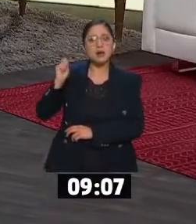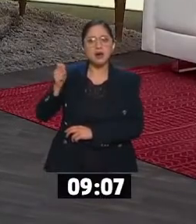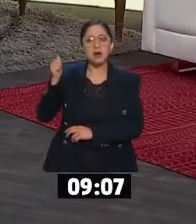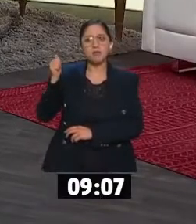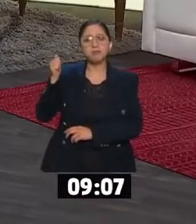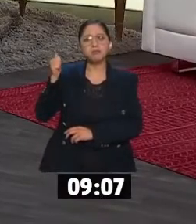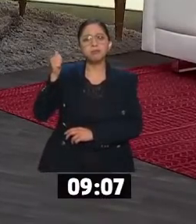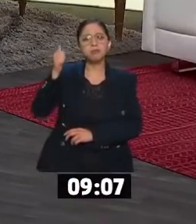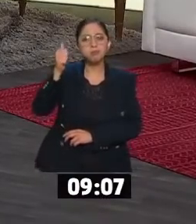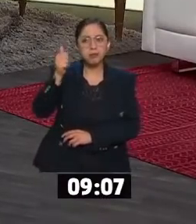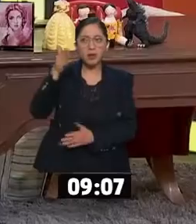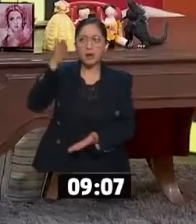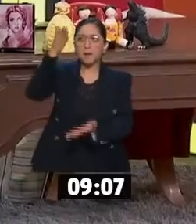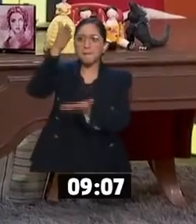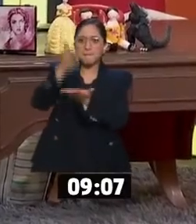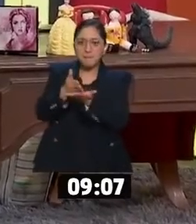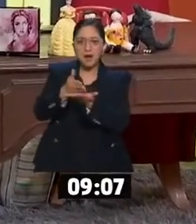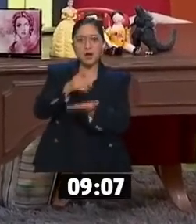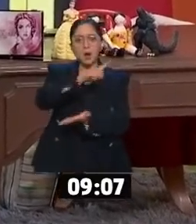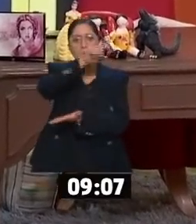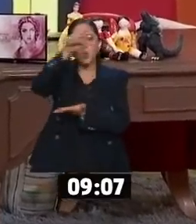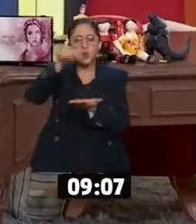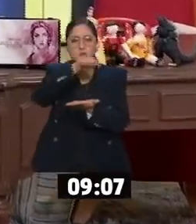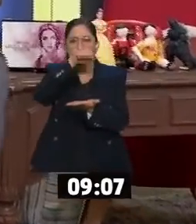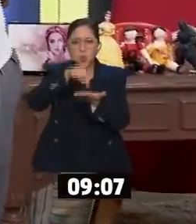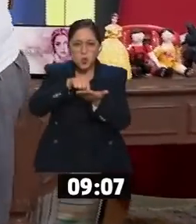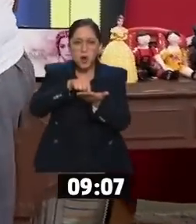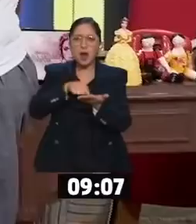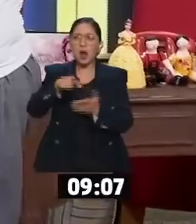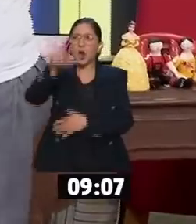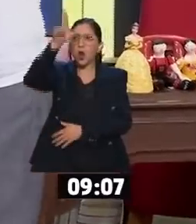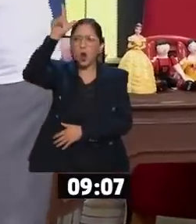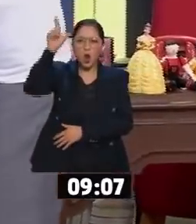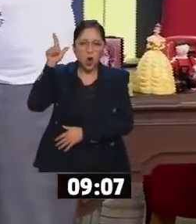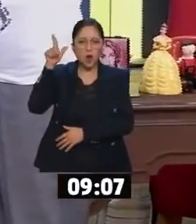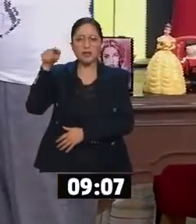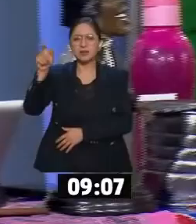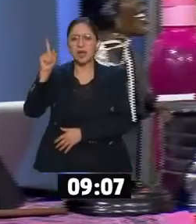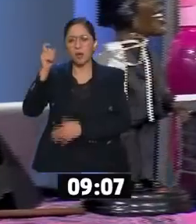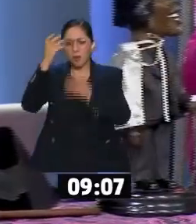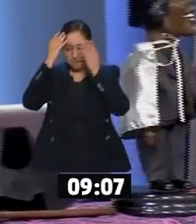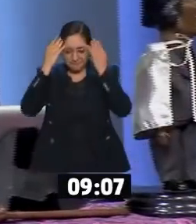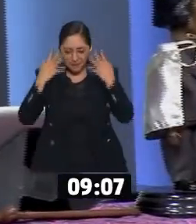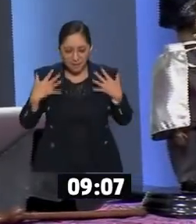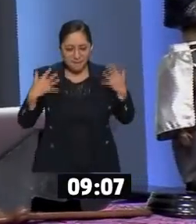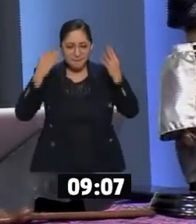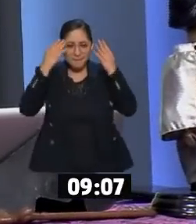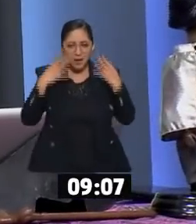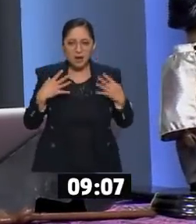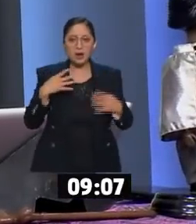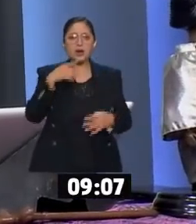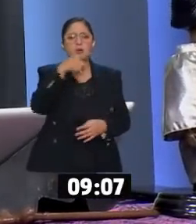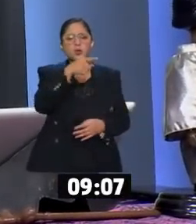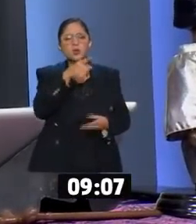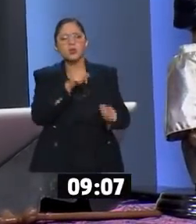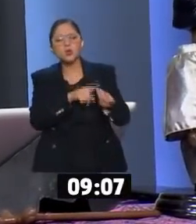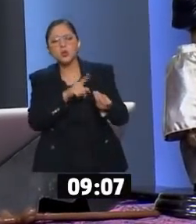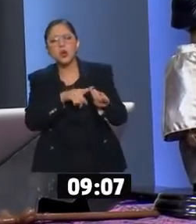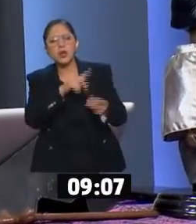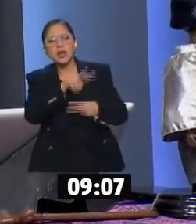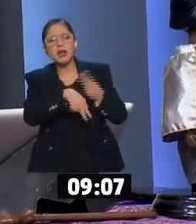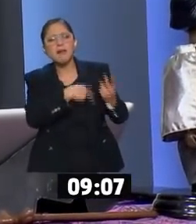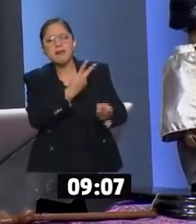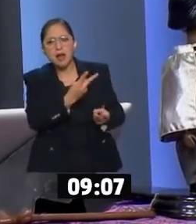manicomio. Y entonces ella toda mojada, champurreada, van bajando todas y le dice, ¿usted a dónde va? No, usted, yo nomás vengo a